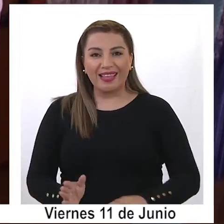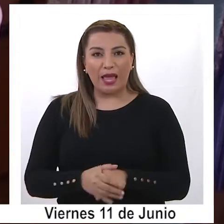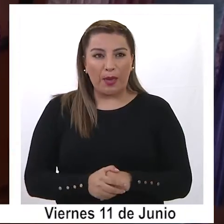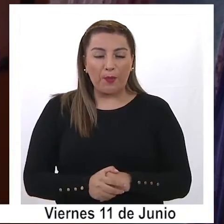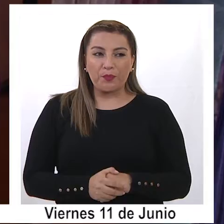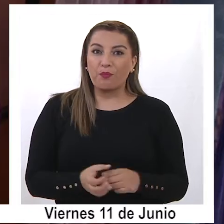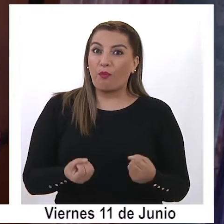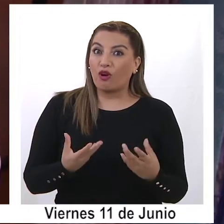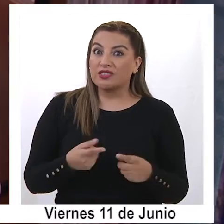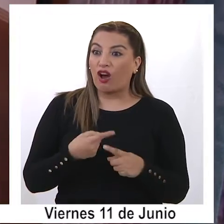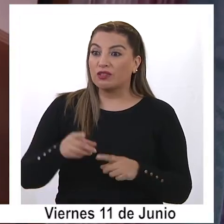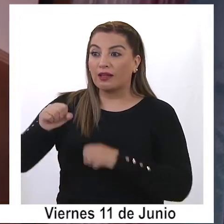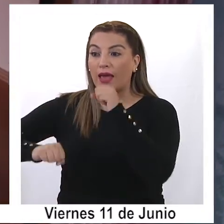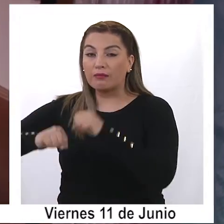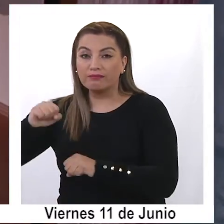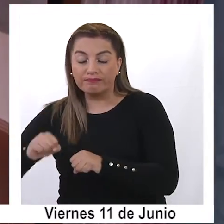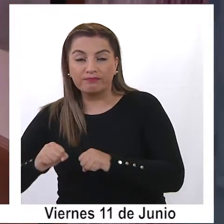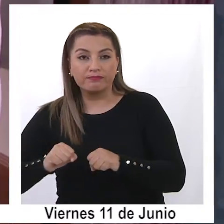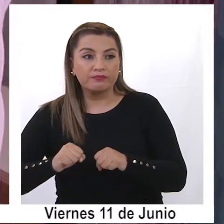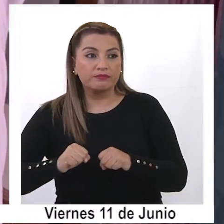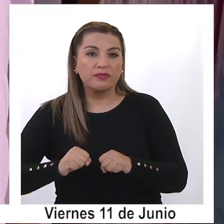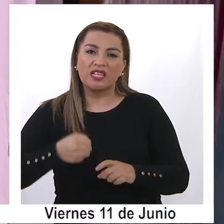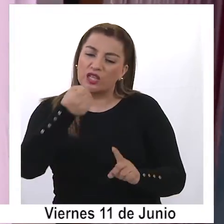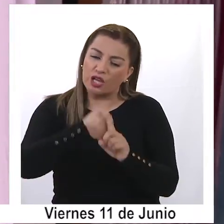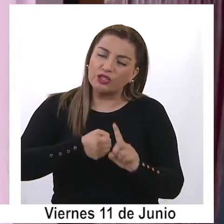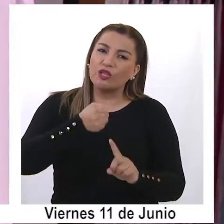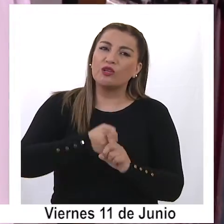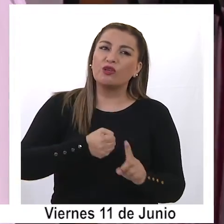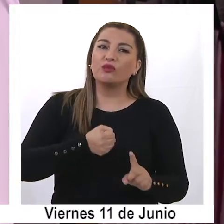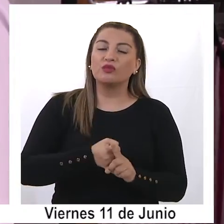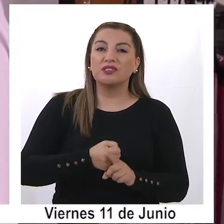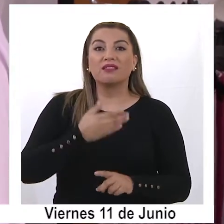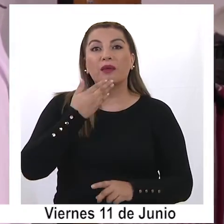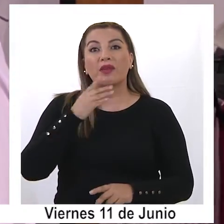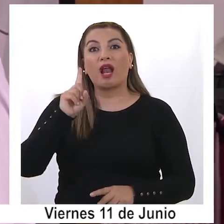como muchas otras pymes, gracias a su perseverancia y a la